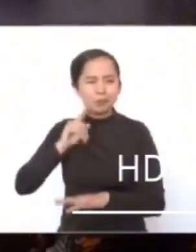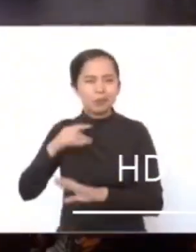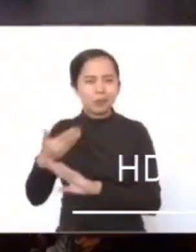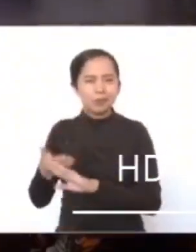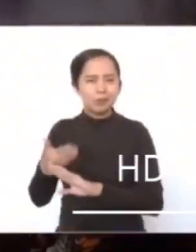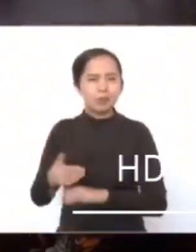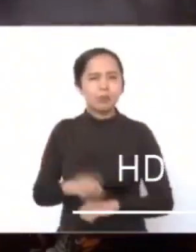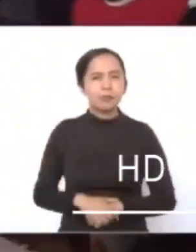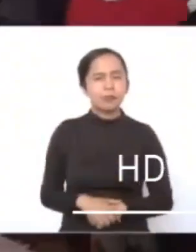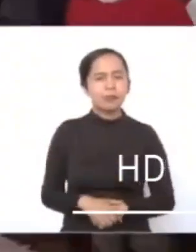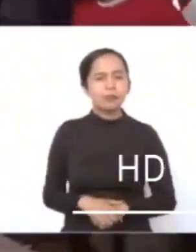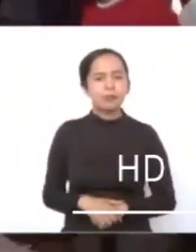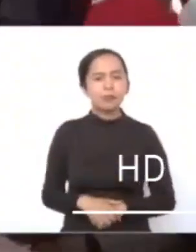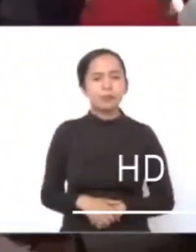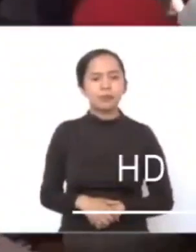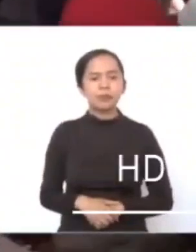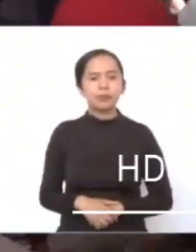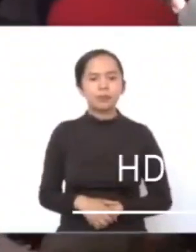Gracias.